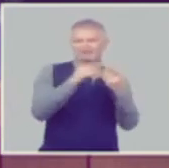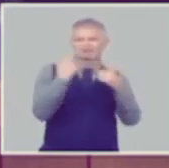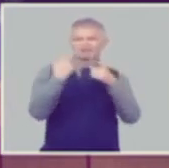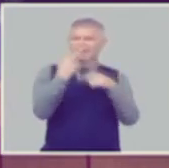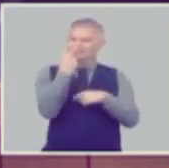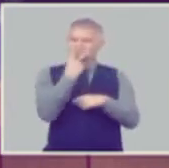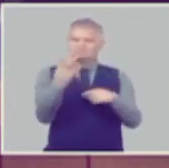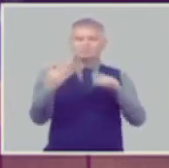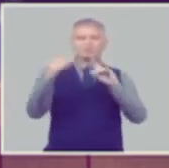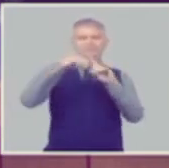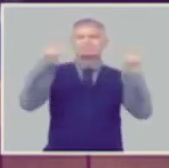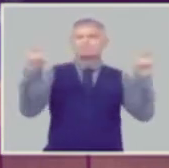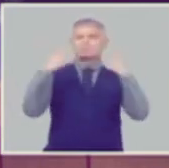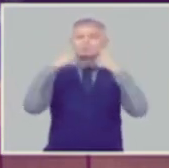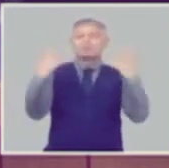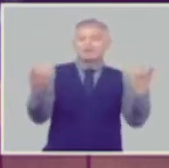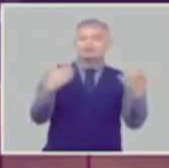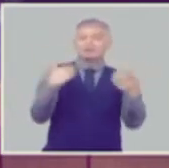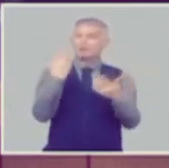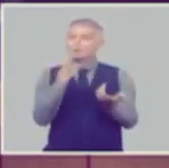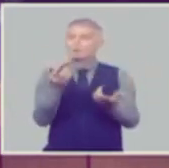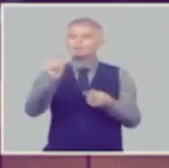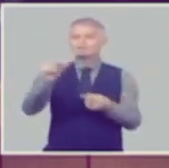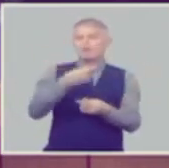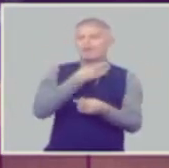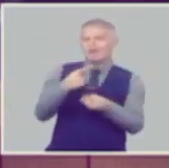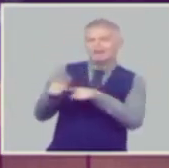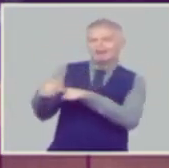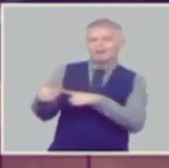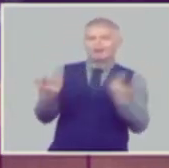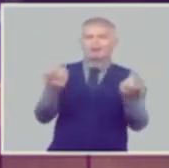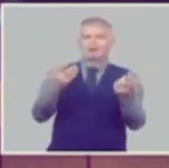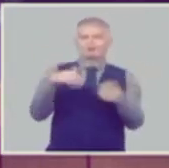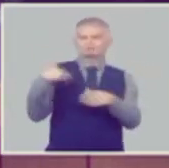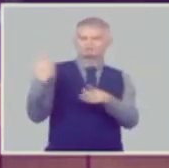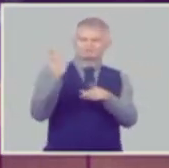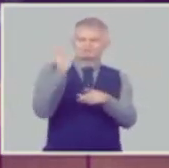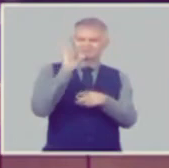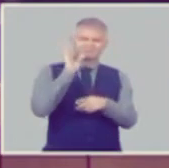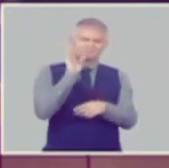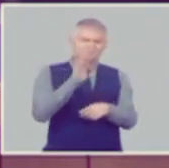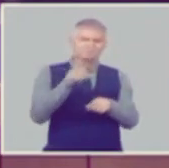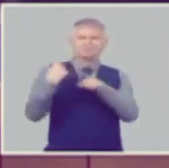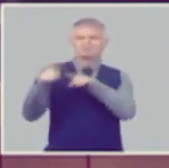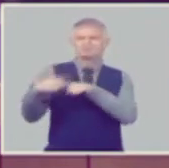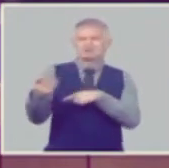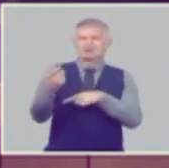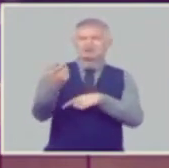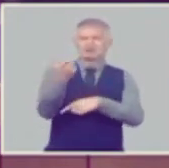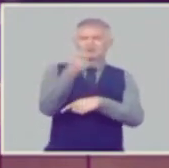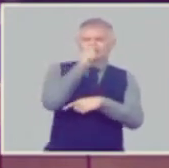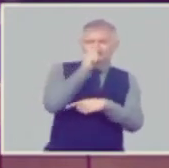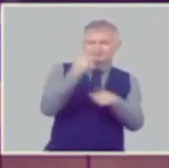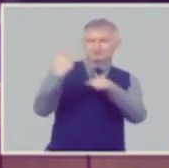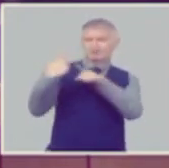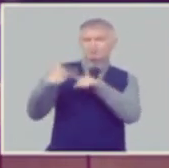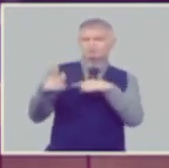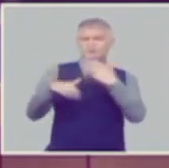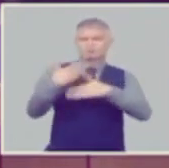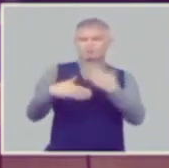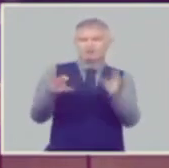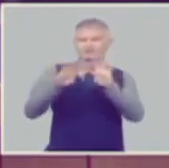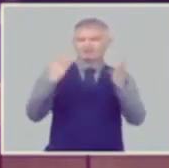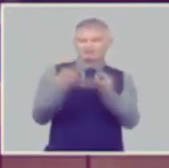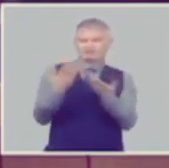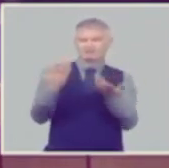como la marginalidad, la deshonestidad, la vulgaridad, las adicciones, la disfuncionalidad familiar, la